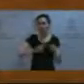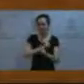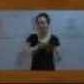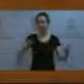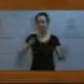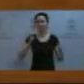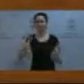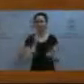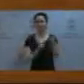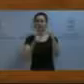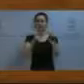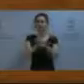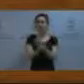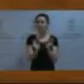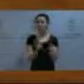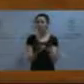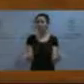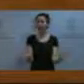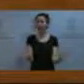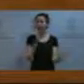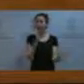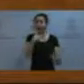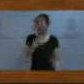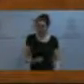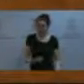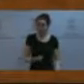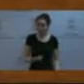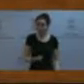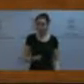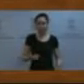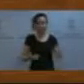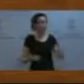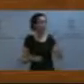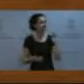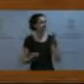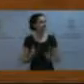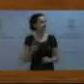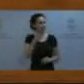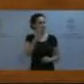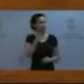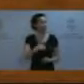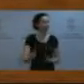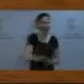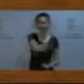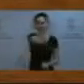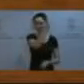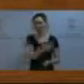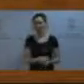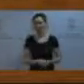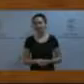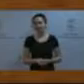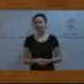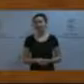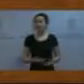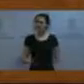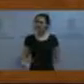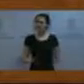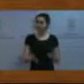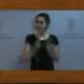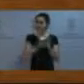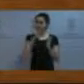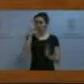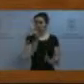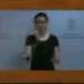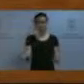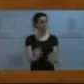gestión. Dicen que lo van a hacer ahora, a buenas horas, mangas verdes. Ni respetaron la ley, por no